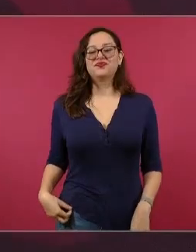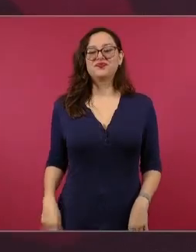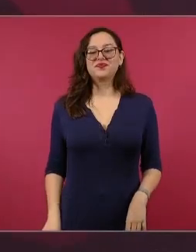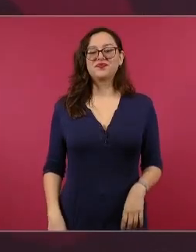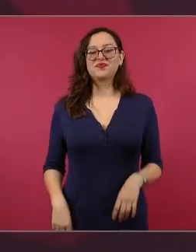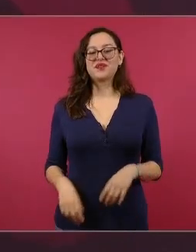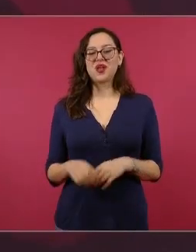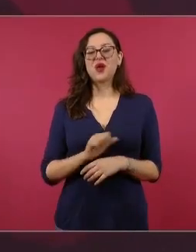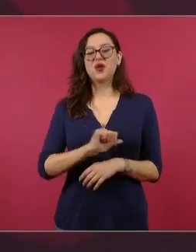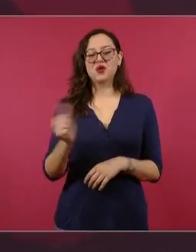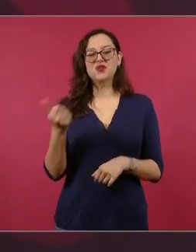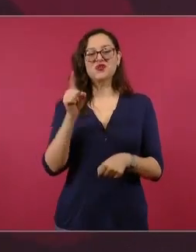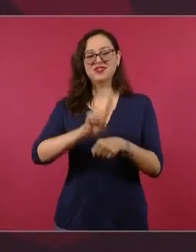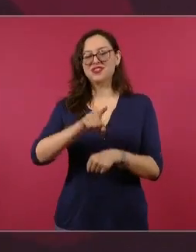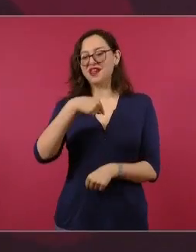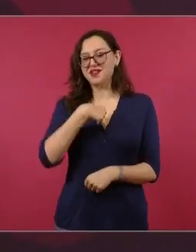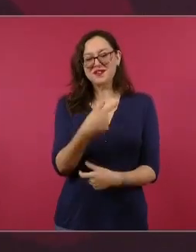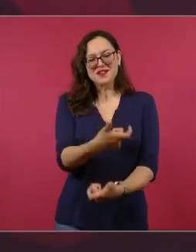de